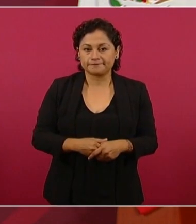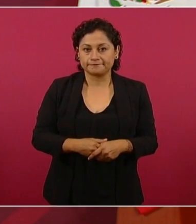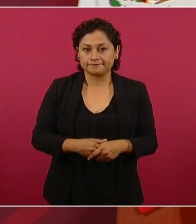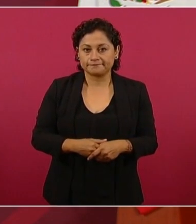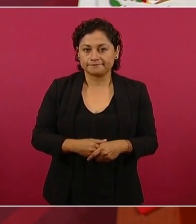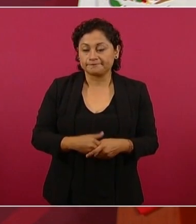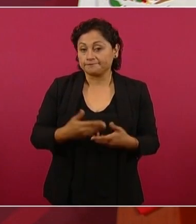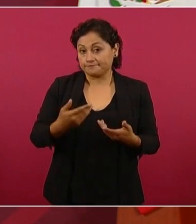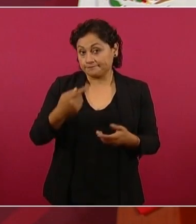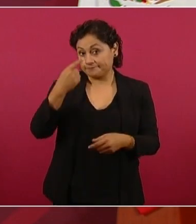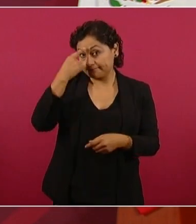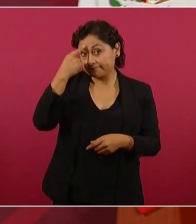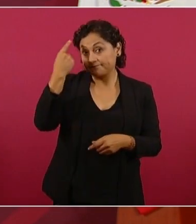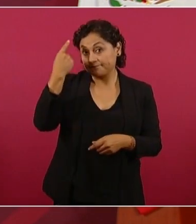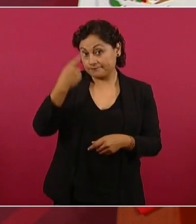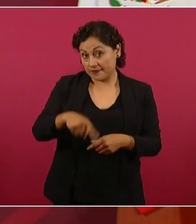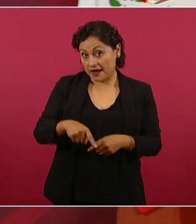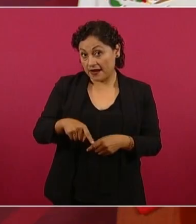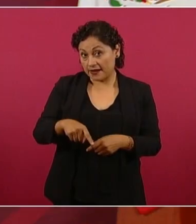para que con satélite